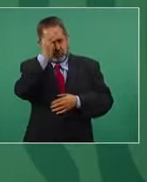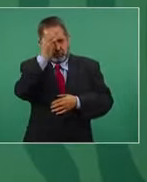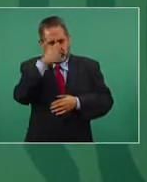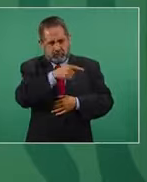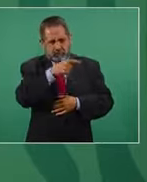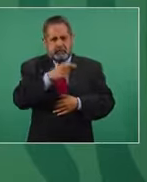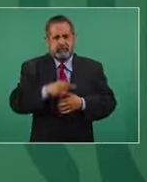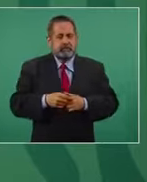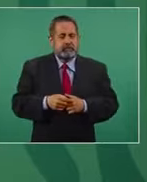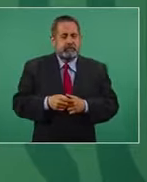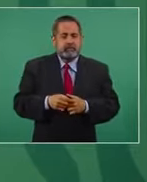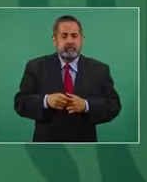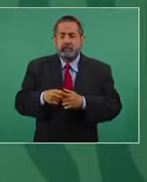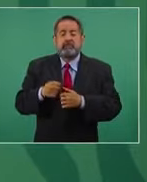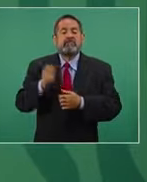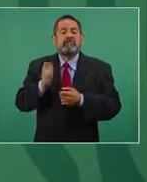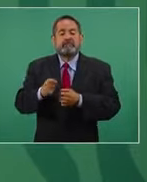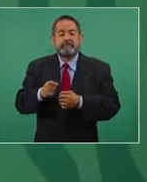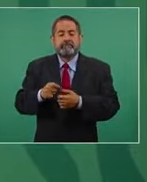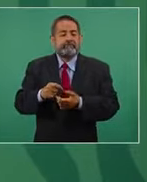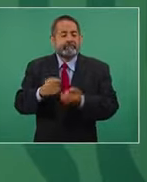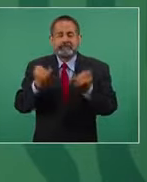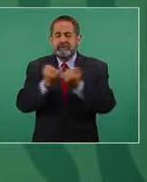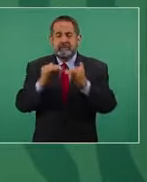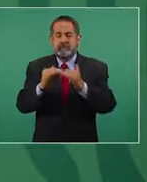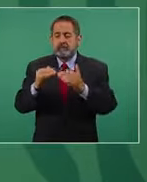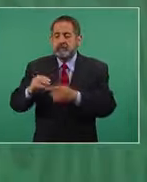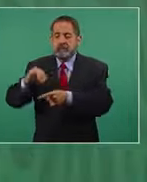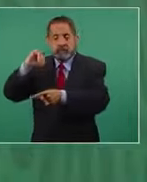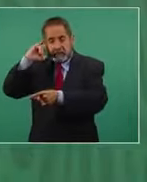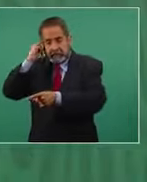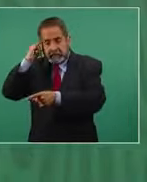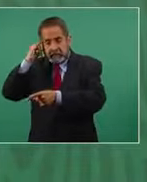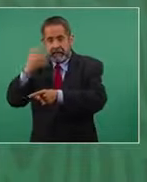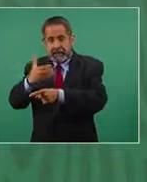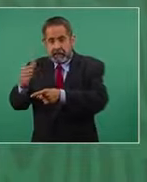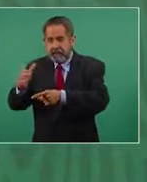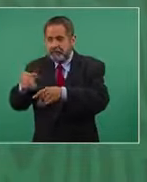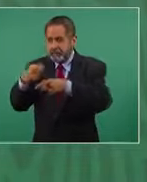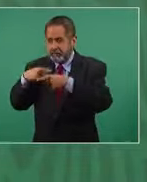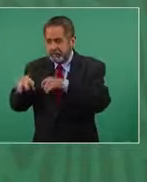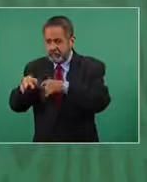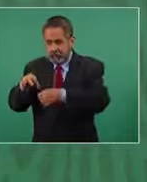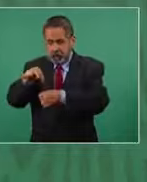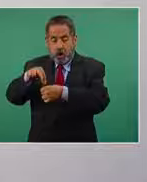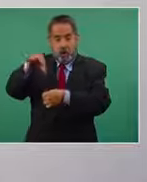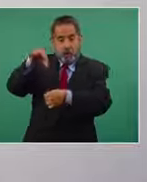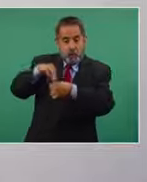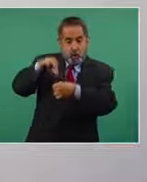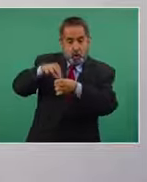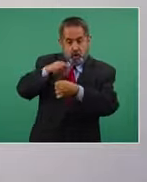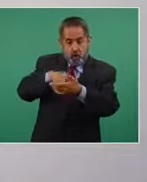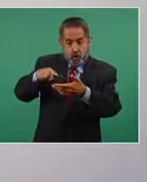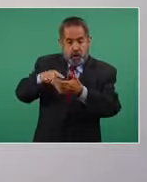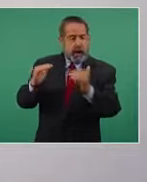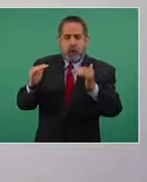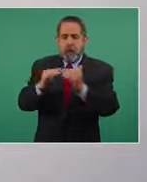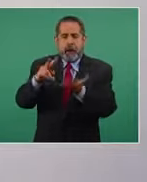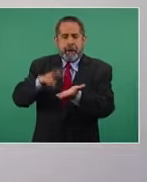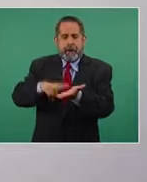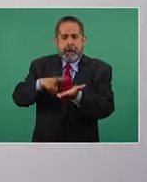Y vale lo mismo un voto de un indígena, de un campesino, de un obrero, que de